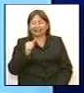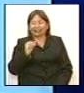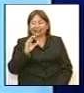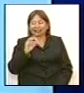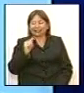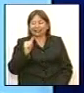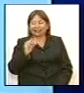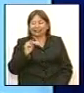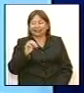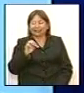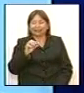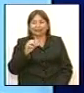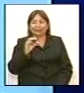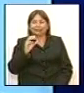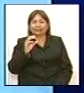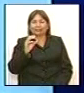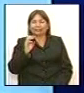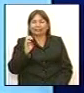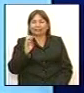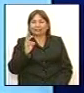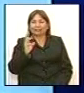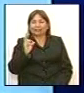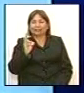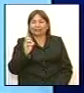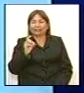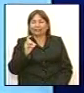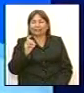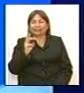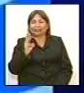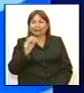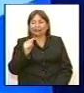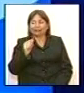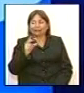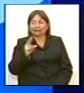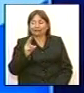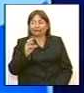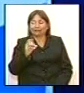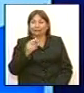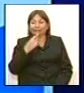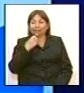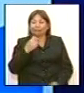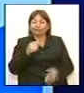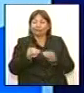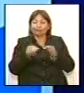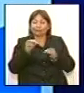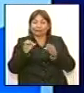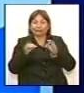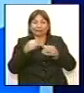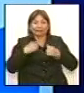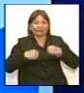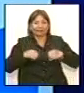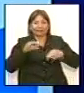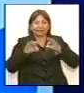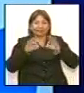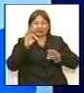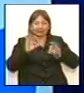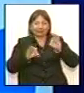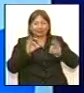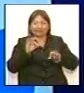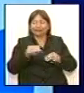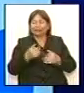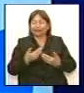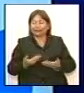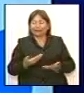Campos, Eduardo Chesty y a Gastón Aramayo Sibila, este último difusor del Teatro de Títeres. La